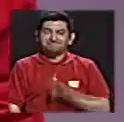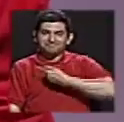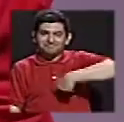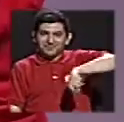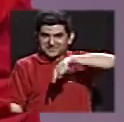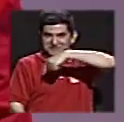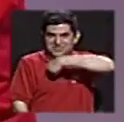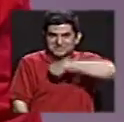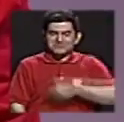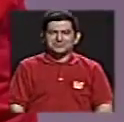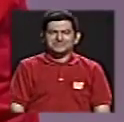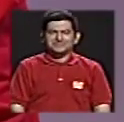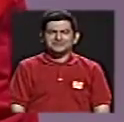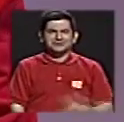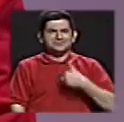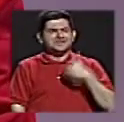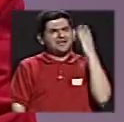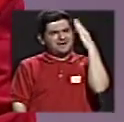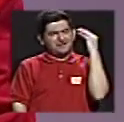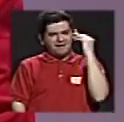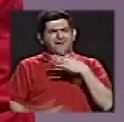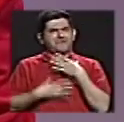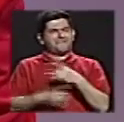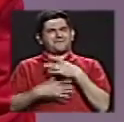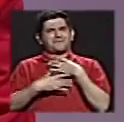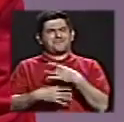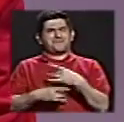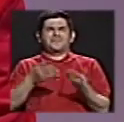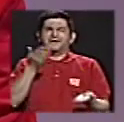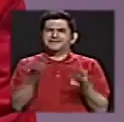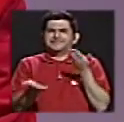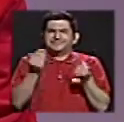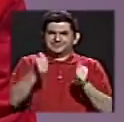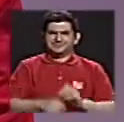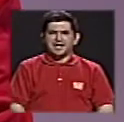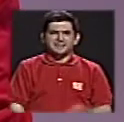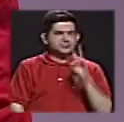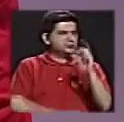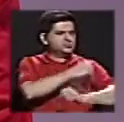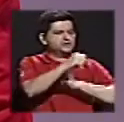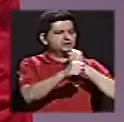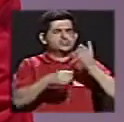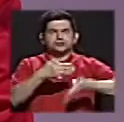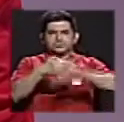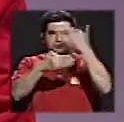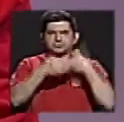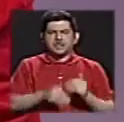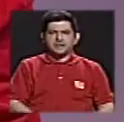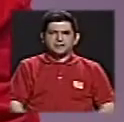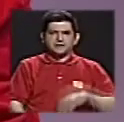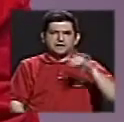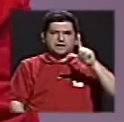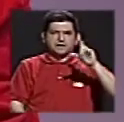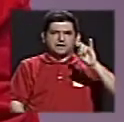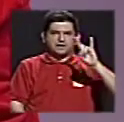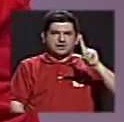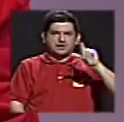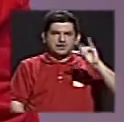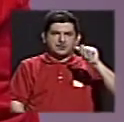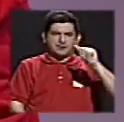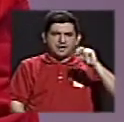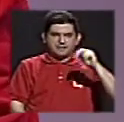nosotros incluso tuvimos una experiencia muy interesante hace tal vez unos 2 años, ¿verdad? Que Lilian tenía en el pueblo